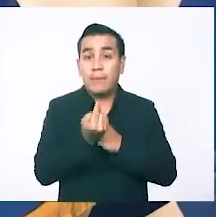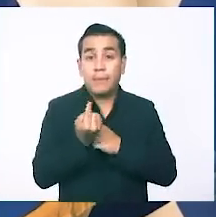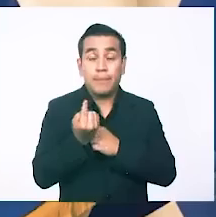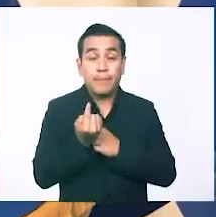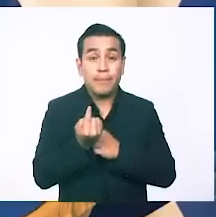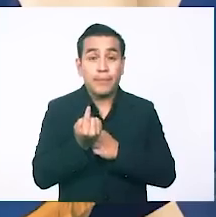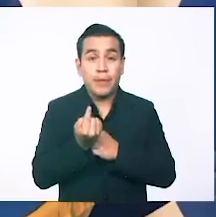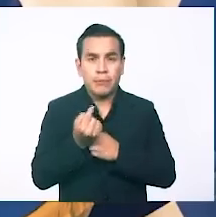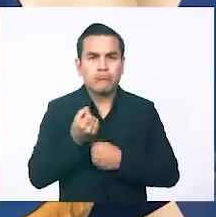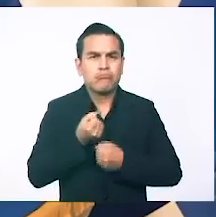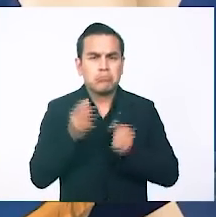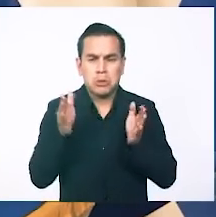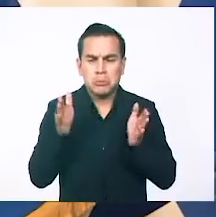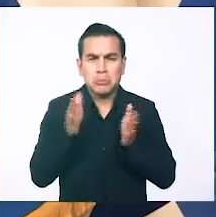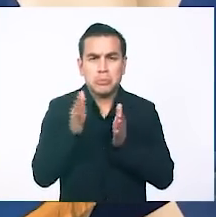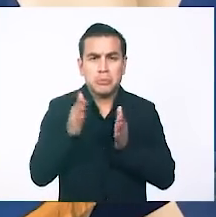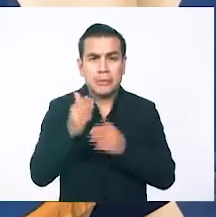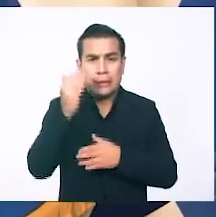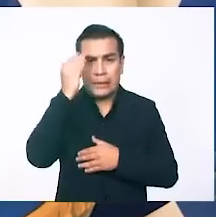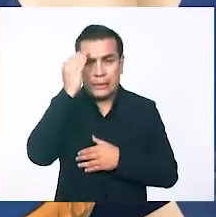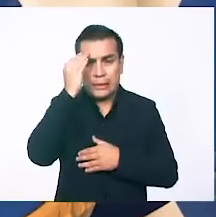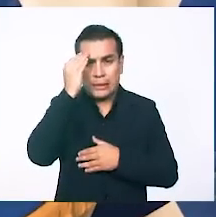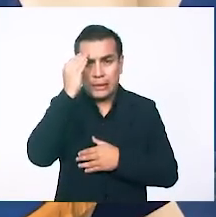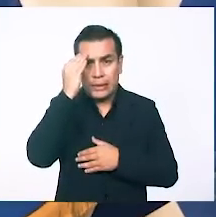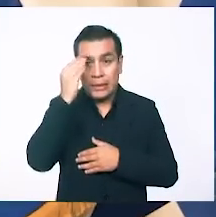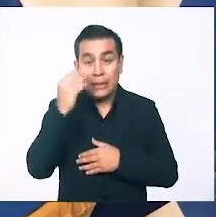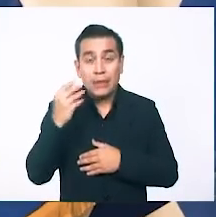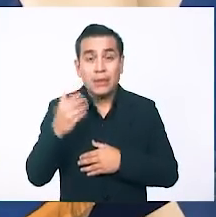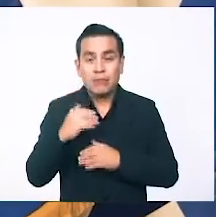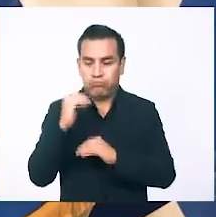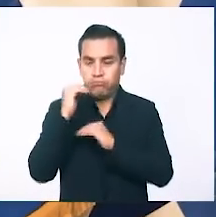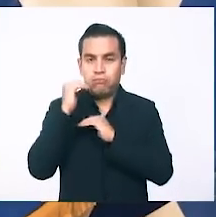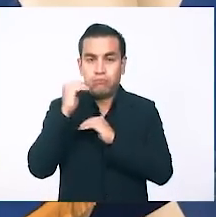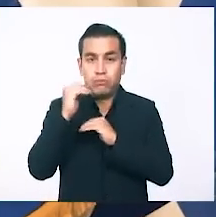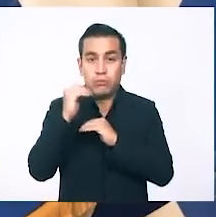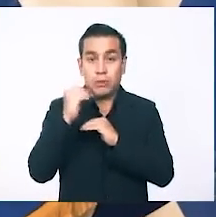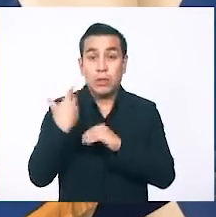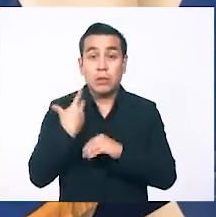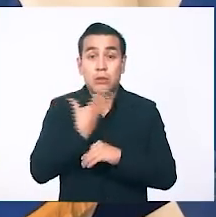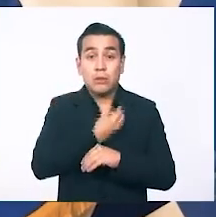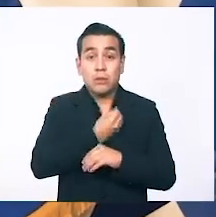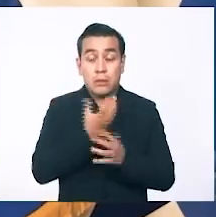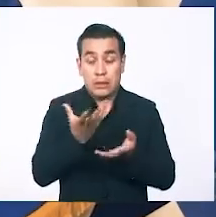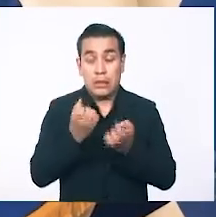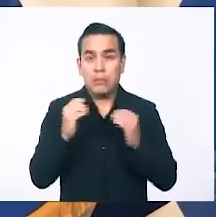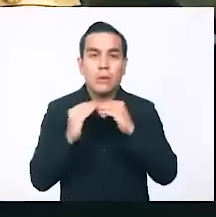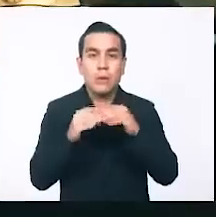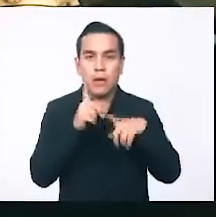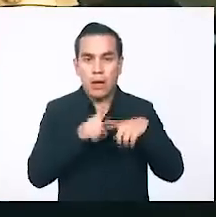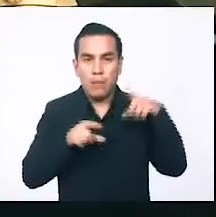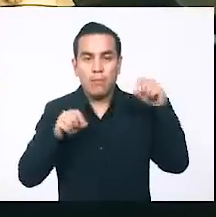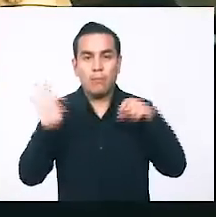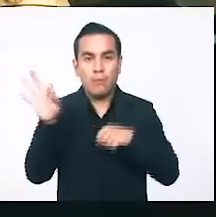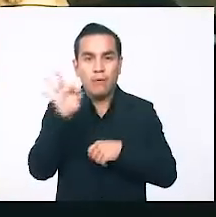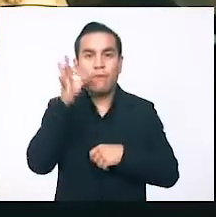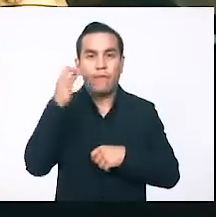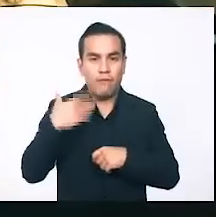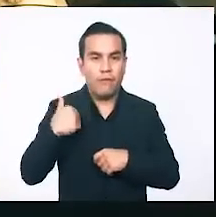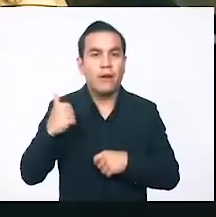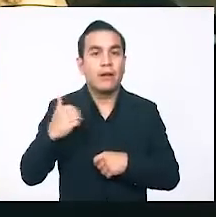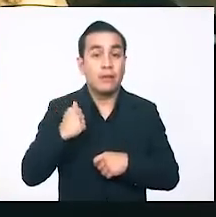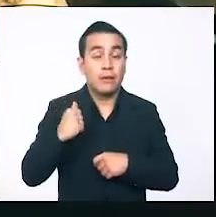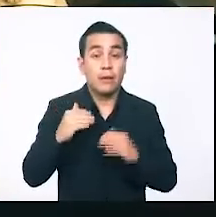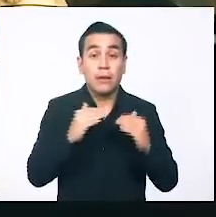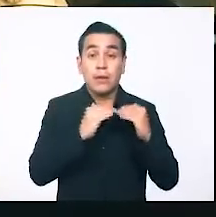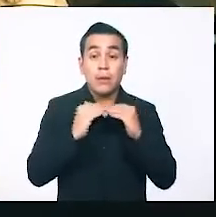Blinken. Sabemos que somos pequeños, sabemos nuestras limitantes, pero nosotros queremos ser en pequeño como ustedes. Pero para poder ser